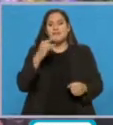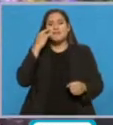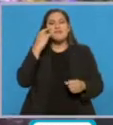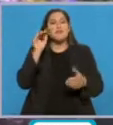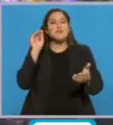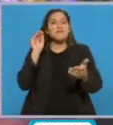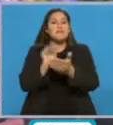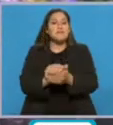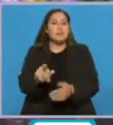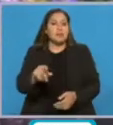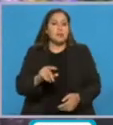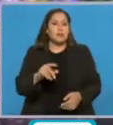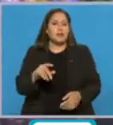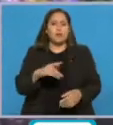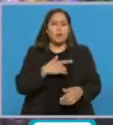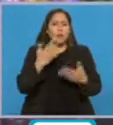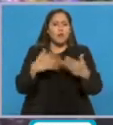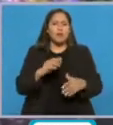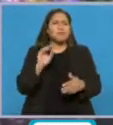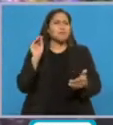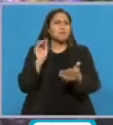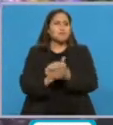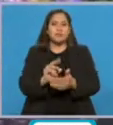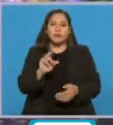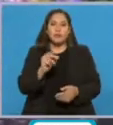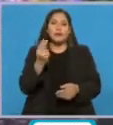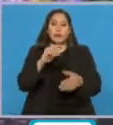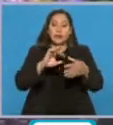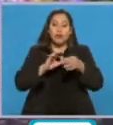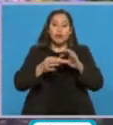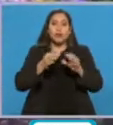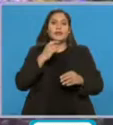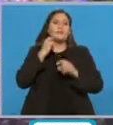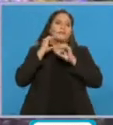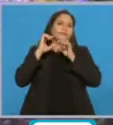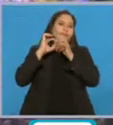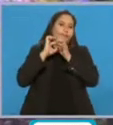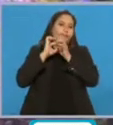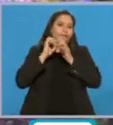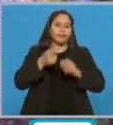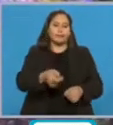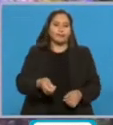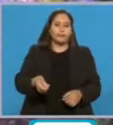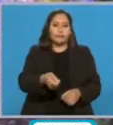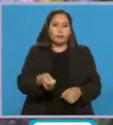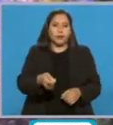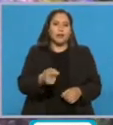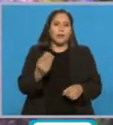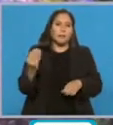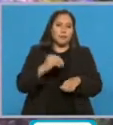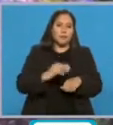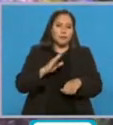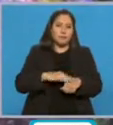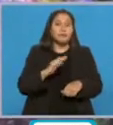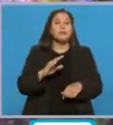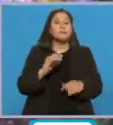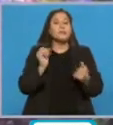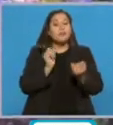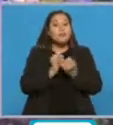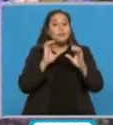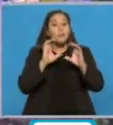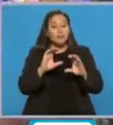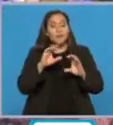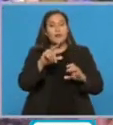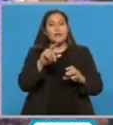que nos encontramos en la calle, eso es bien importante. También. Correas, ¿no? Una correa extra, eso también es importante. Y, ojo,